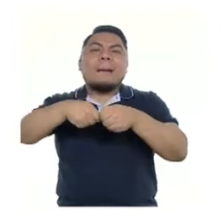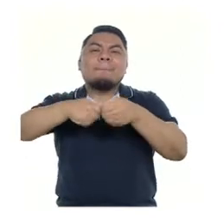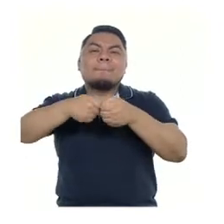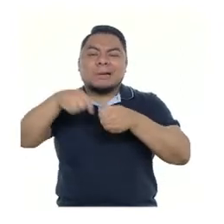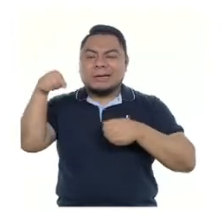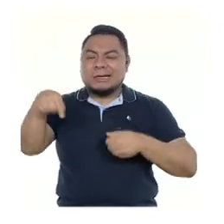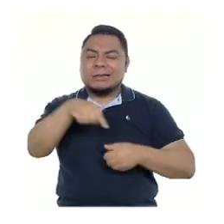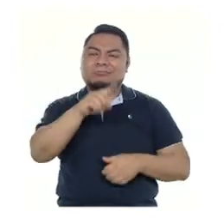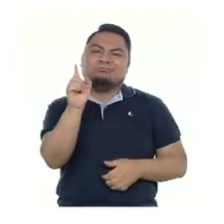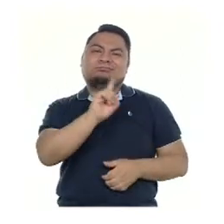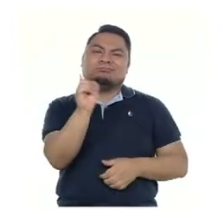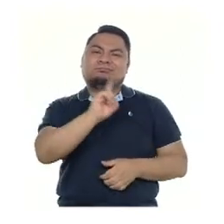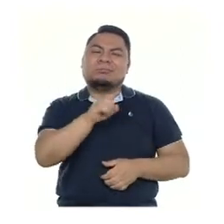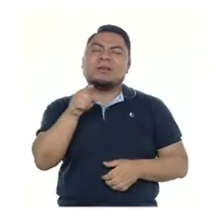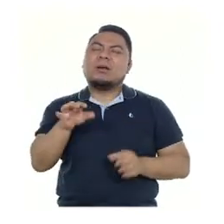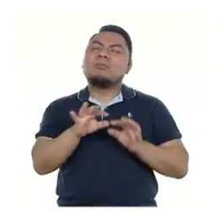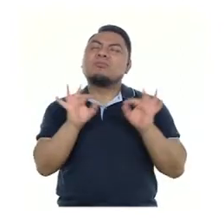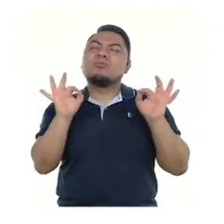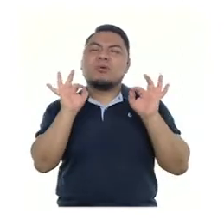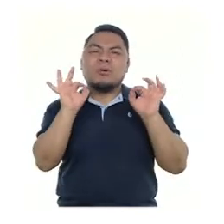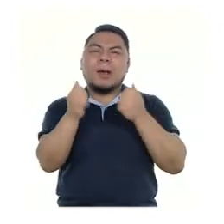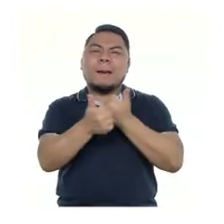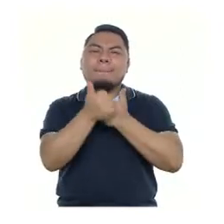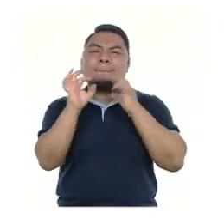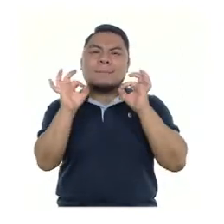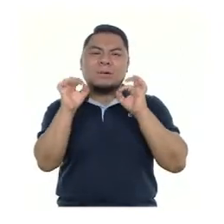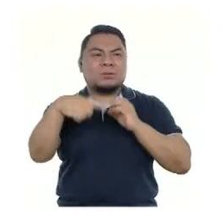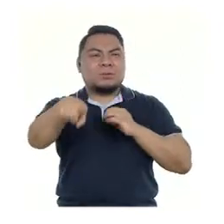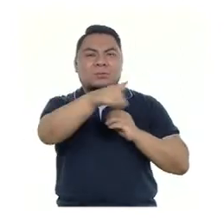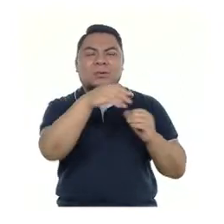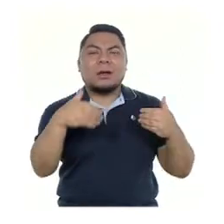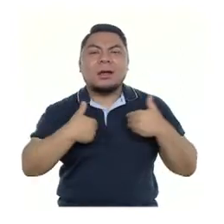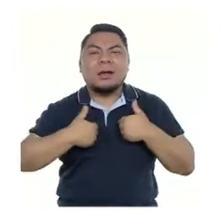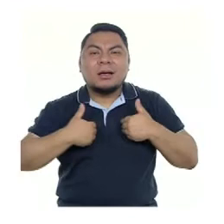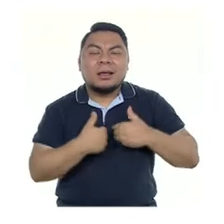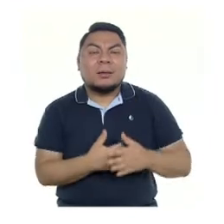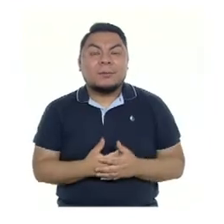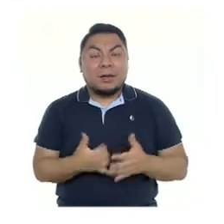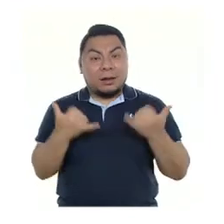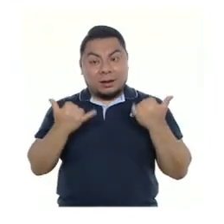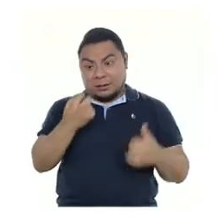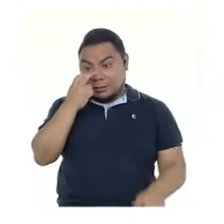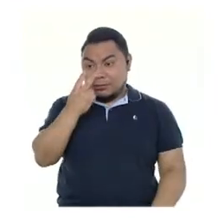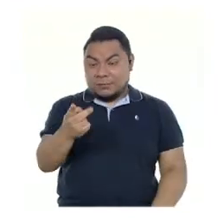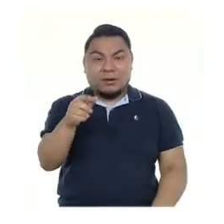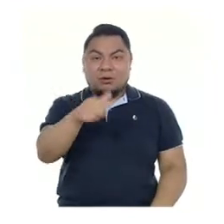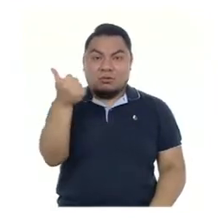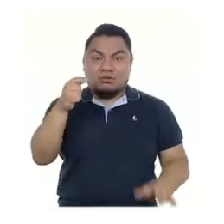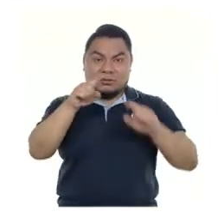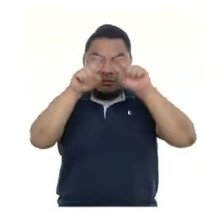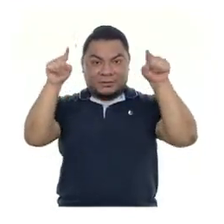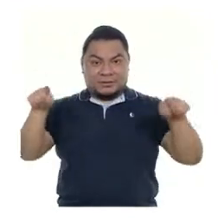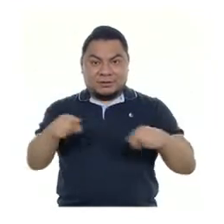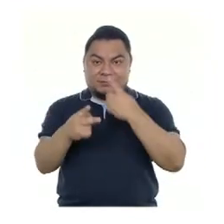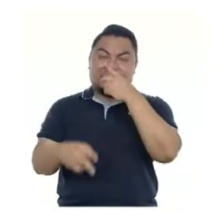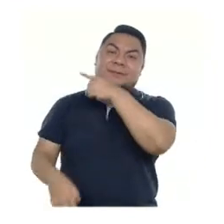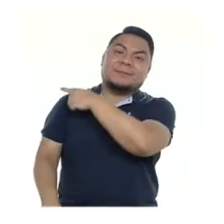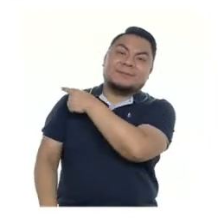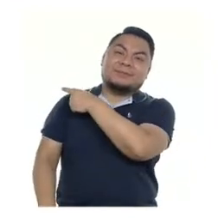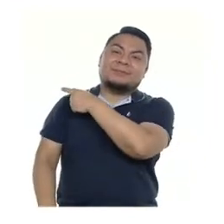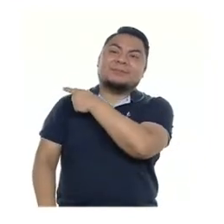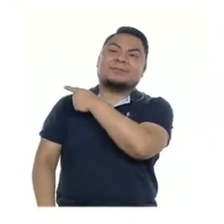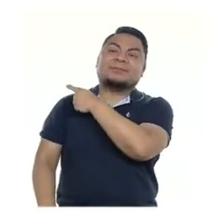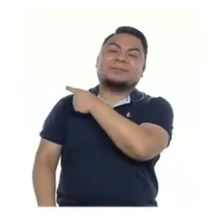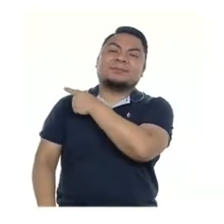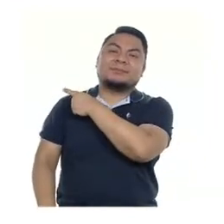plástico. Es muy peligroso para los animales. Veamos ahora el siguiente afiche. ¿De